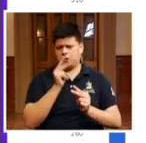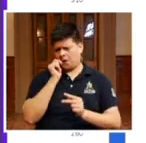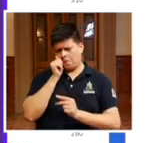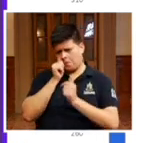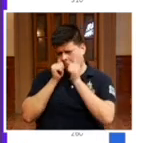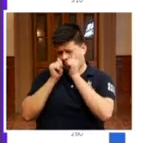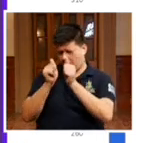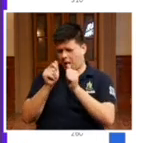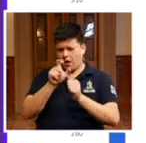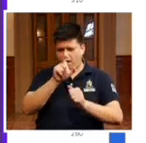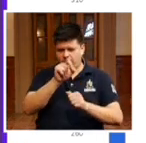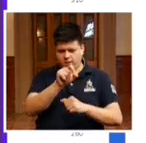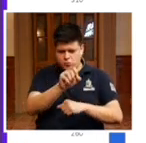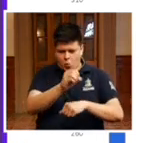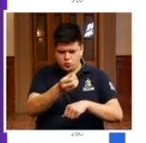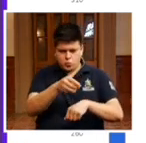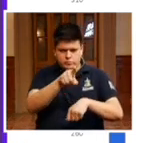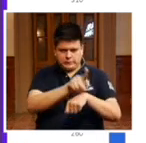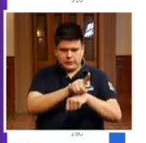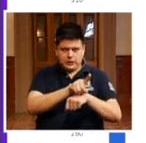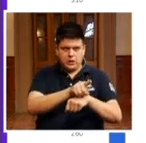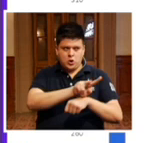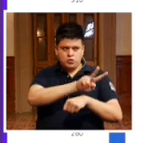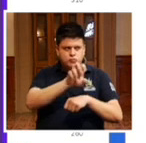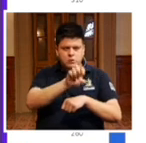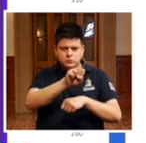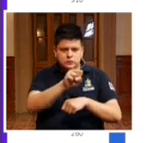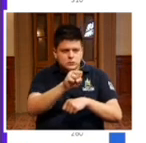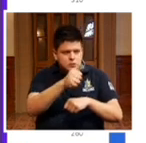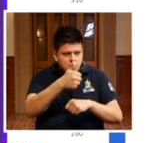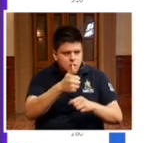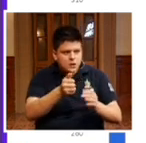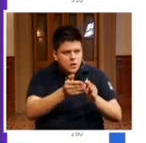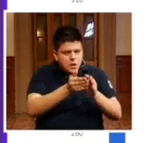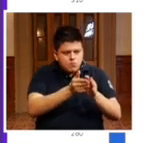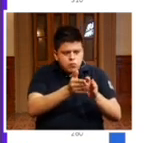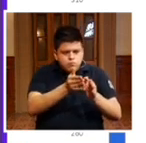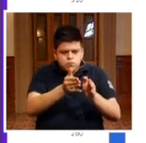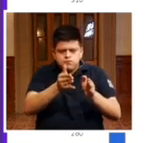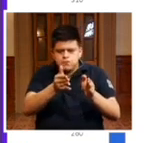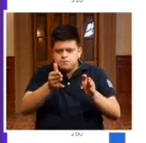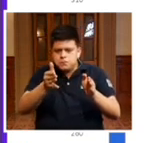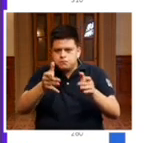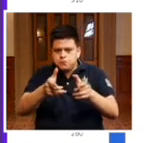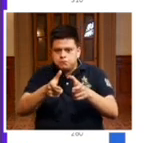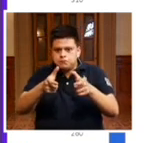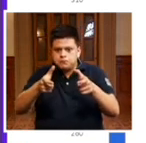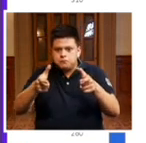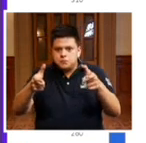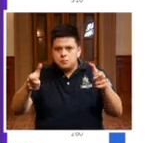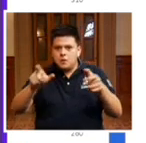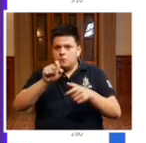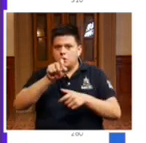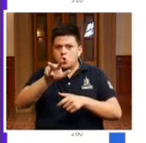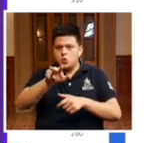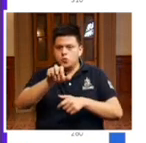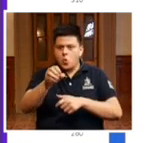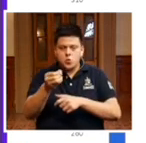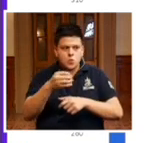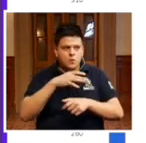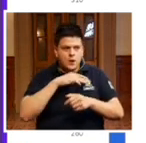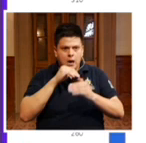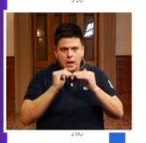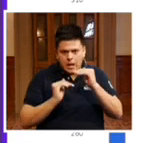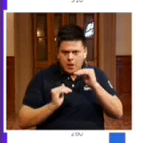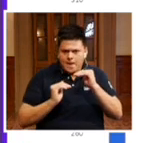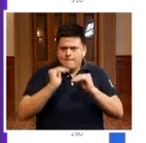octubre teníamos 273, luego se fueron incrementando muy gradualmente. El 28 de octubre tuvimos un pico y